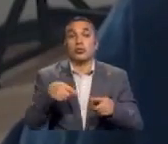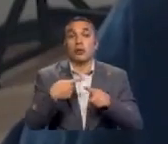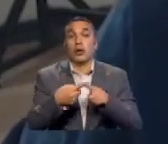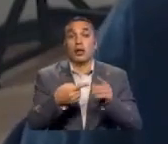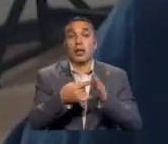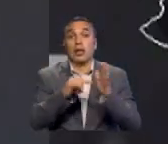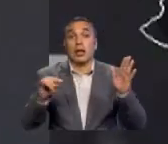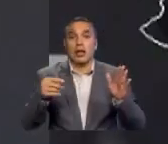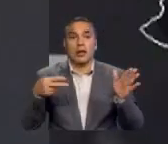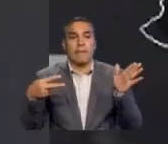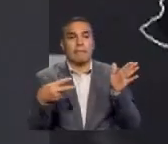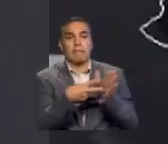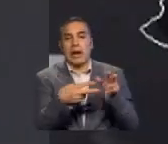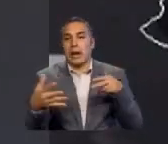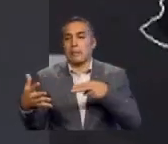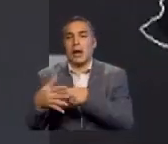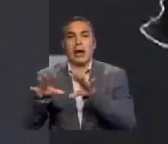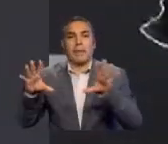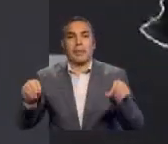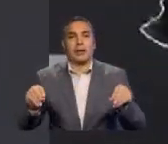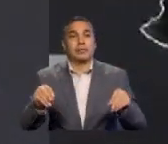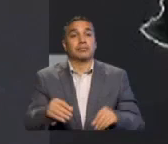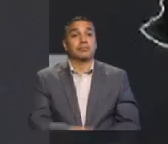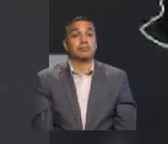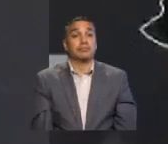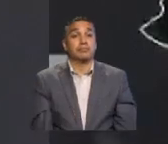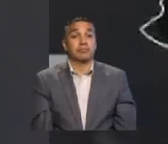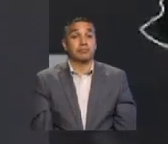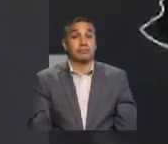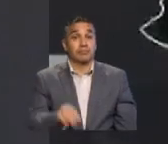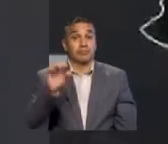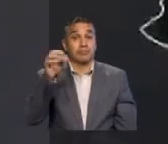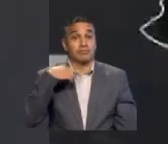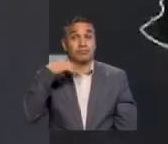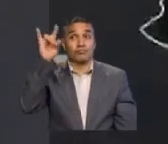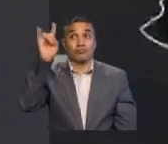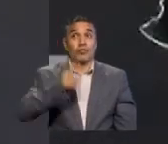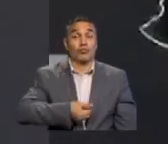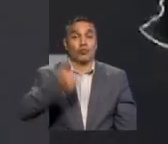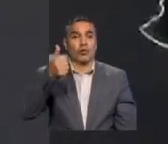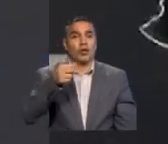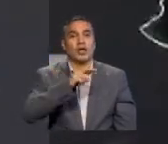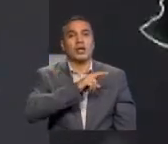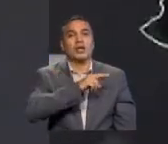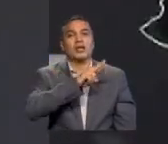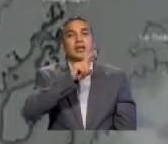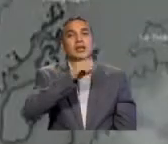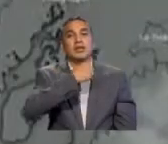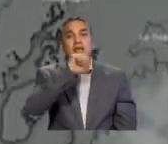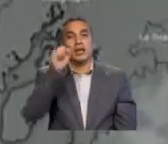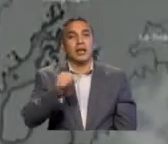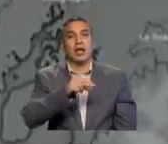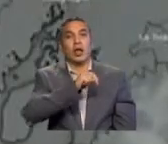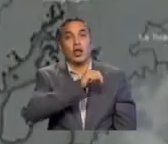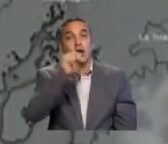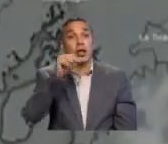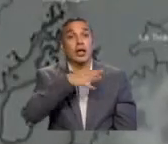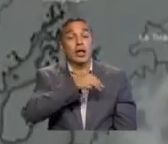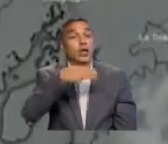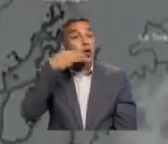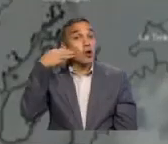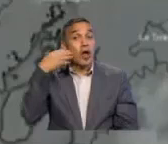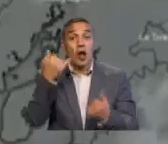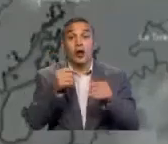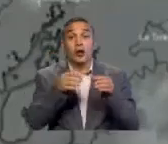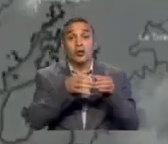artefacto eléctrico. En el satélite meteorológico se observa que la tormenta fue en la Sierra Norte y Amazonía. Sin embargo, se